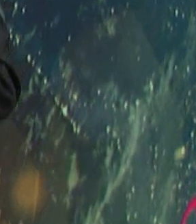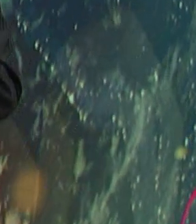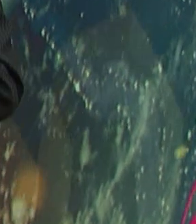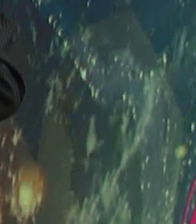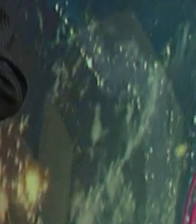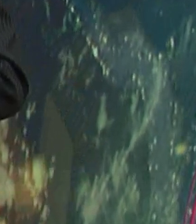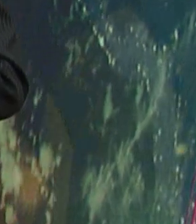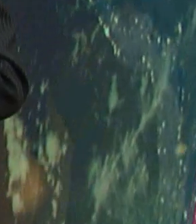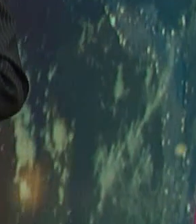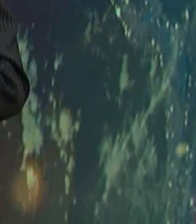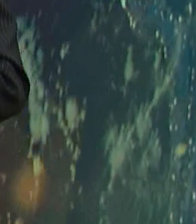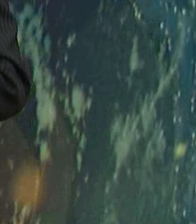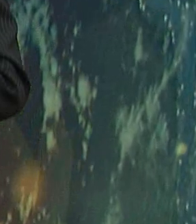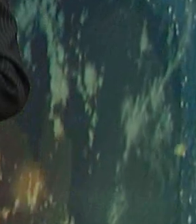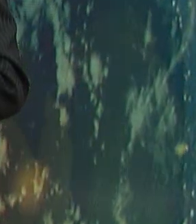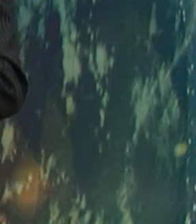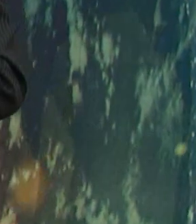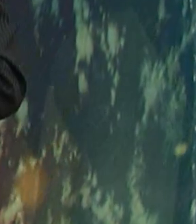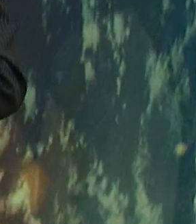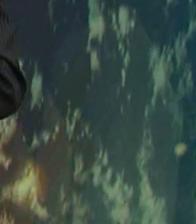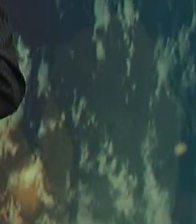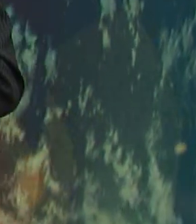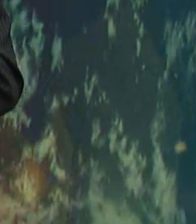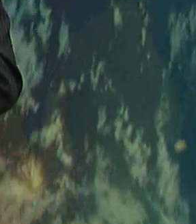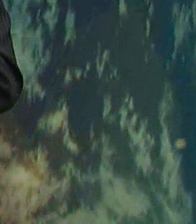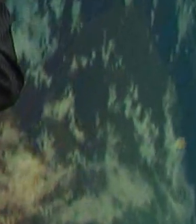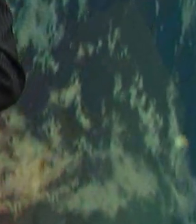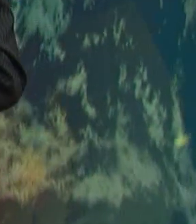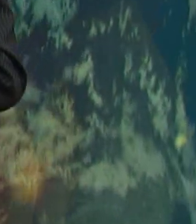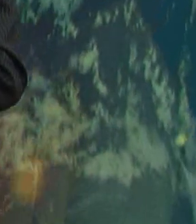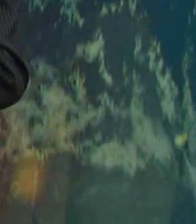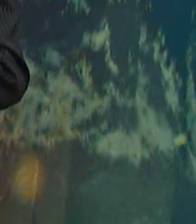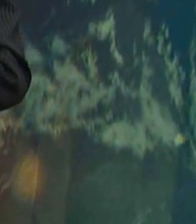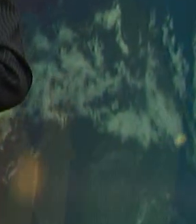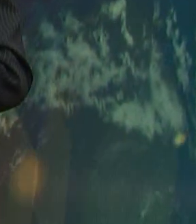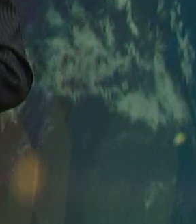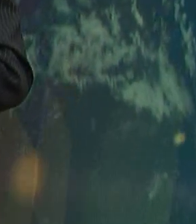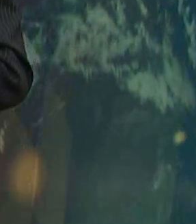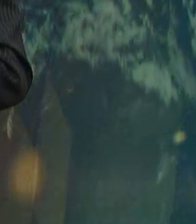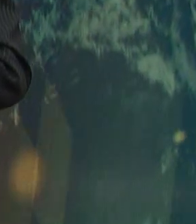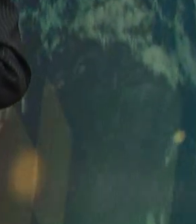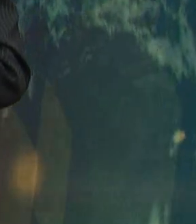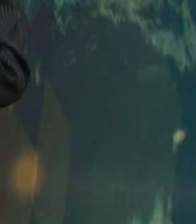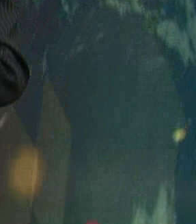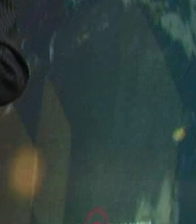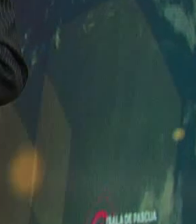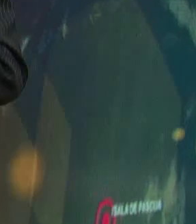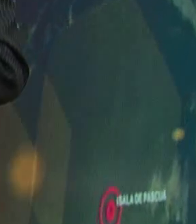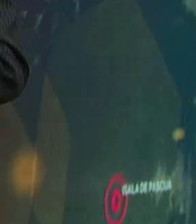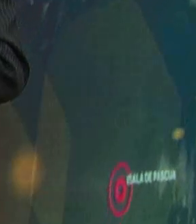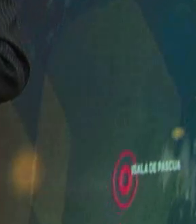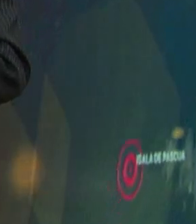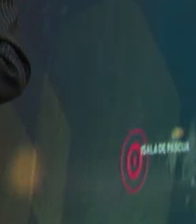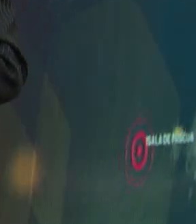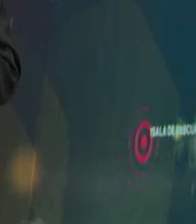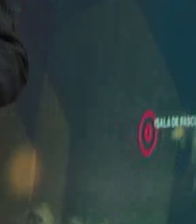Con la presencia del jefe de gabinete, Aerolíneas Argentinas está presentando nuevas frecuencias en sus vuelos de cabotaje. Vamos a compartir